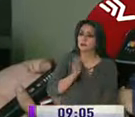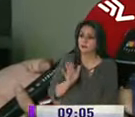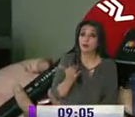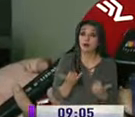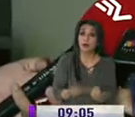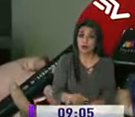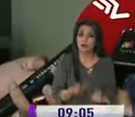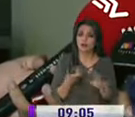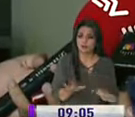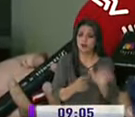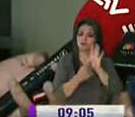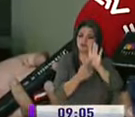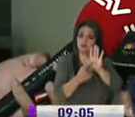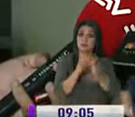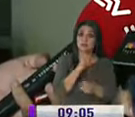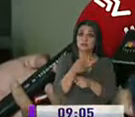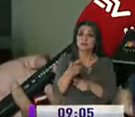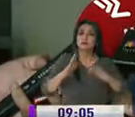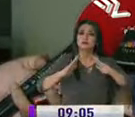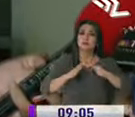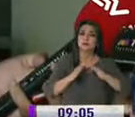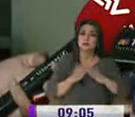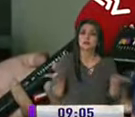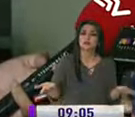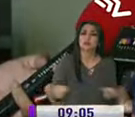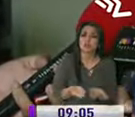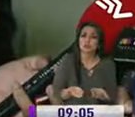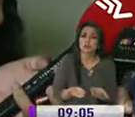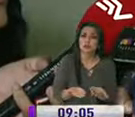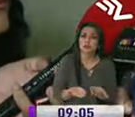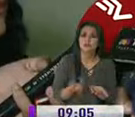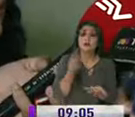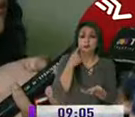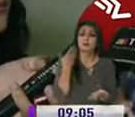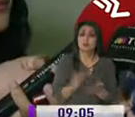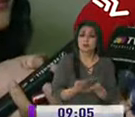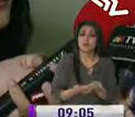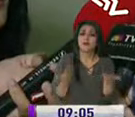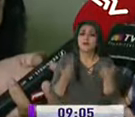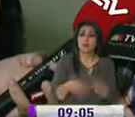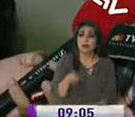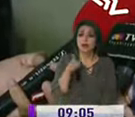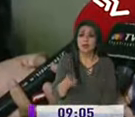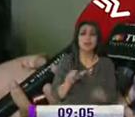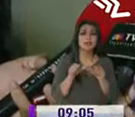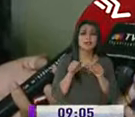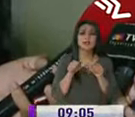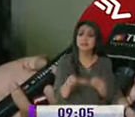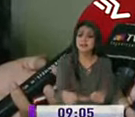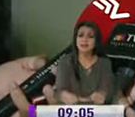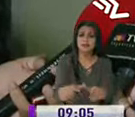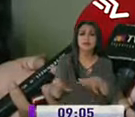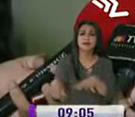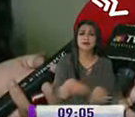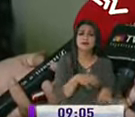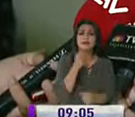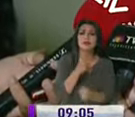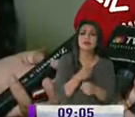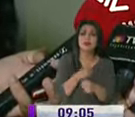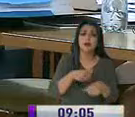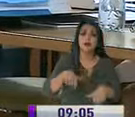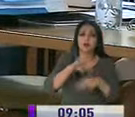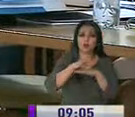se dejó establecido que su domicilio actual, y se entregó prueba de ellos, de que sigue manteniendo relaciones laborales en